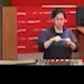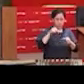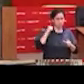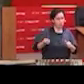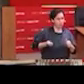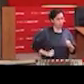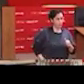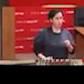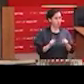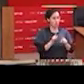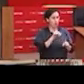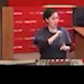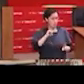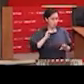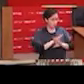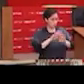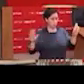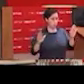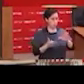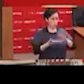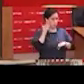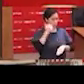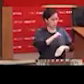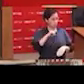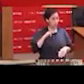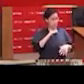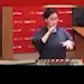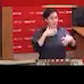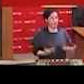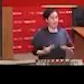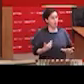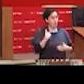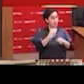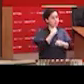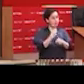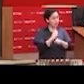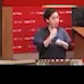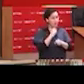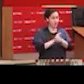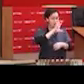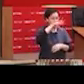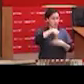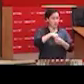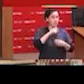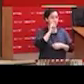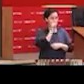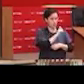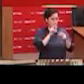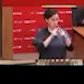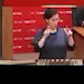manera Autónoma eh Actualmente estoy trabajando para la fundación de